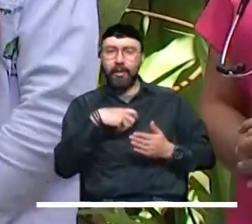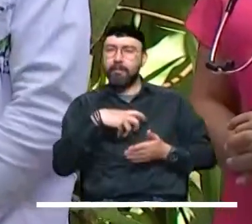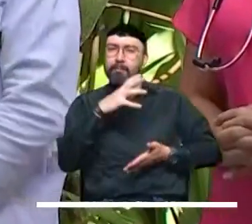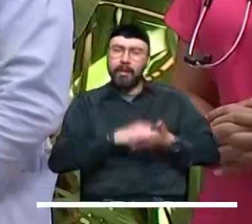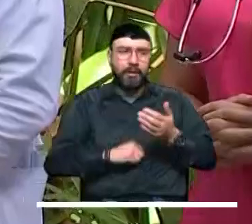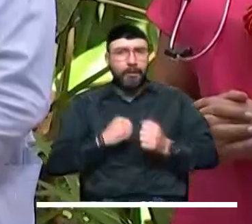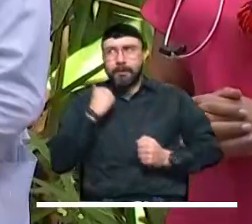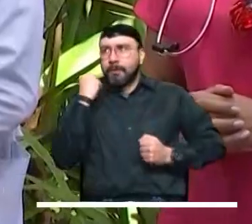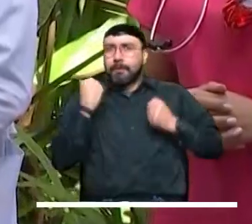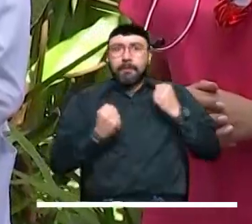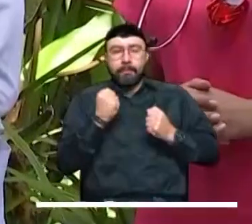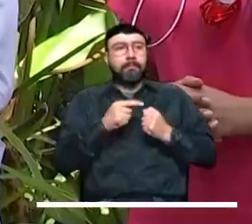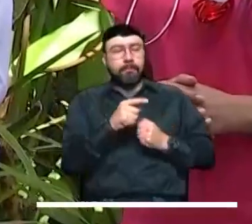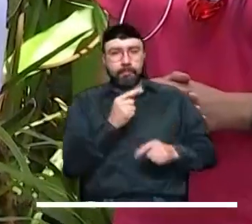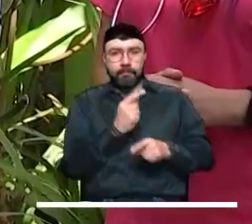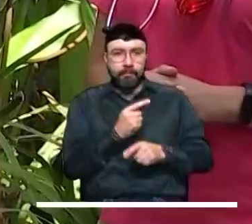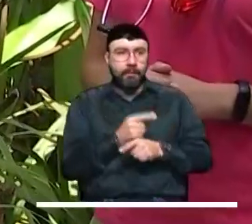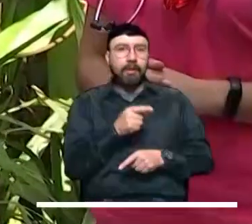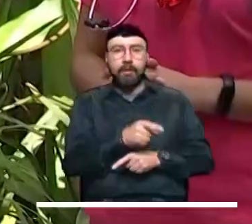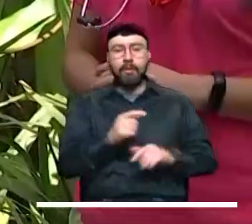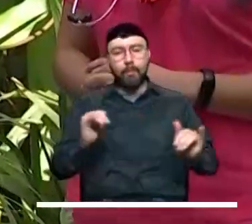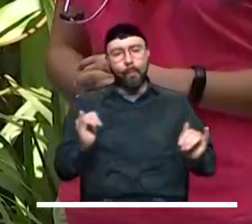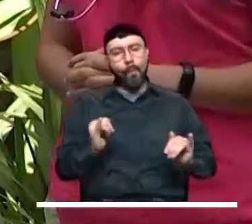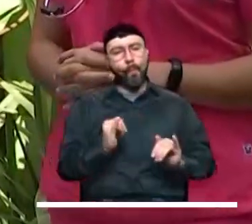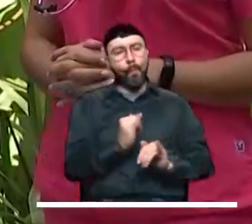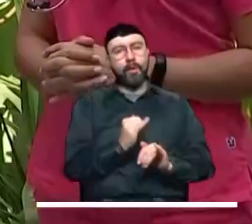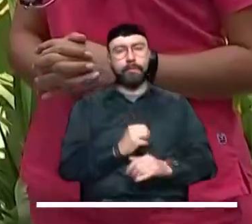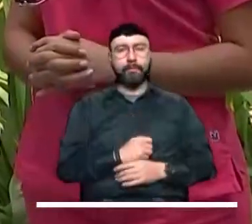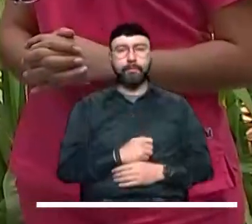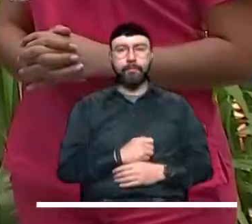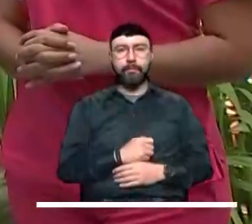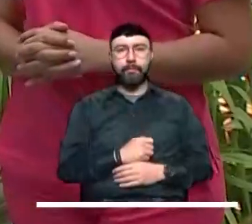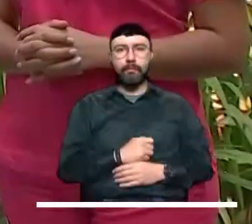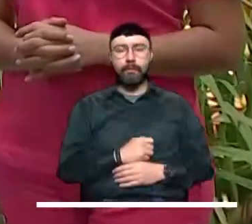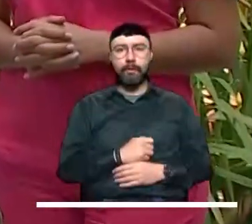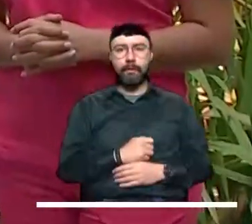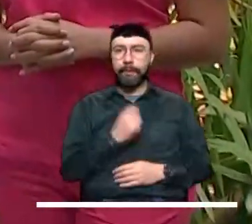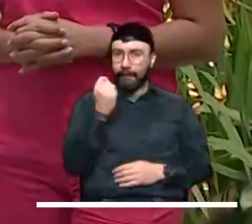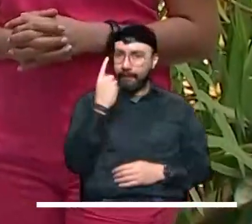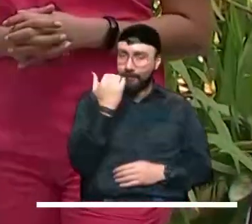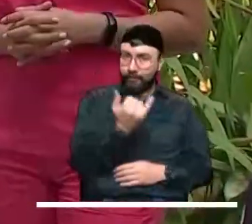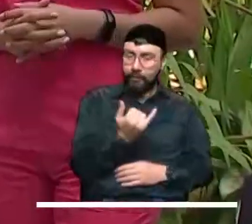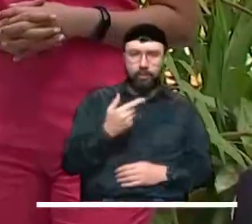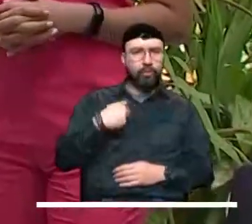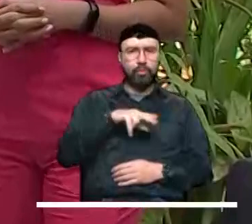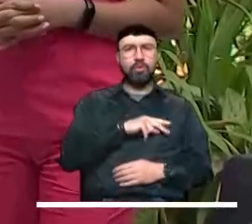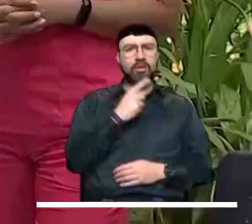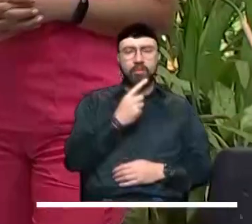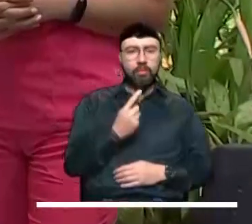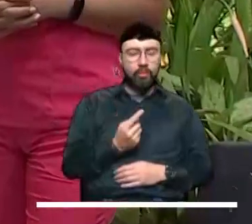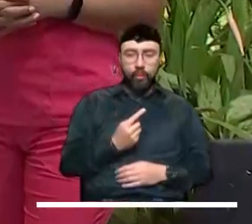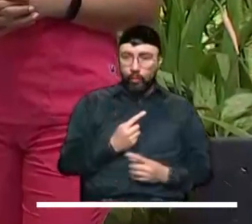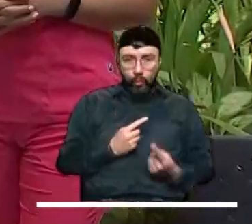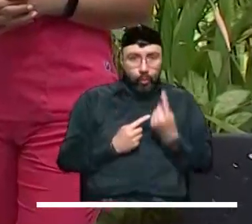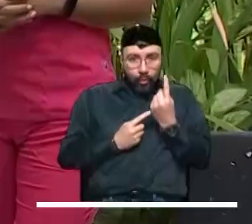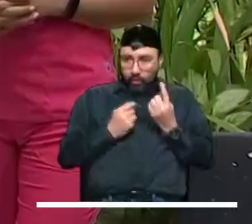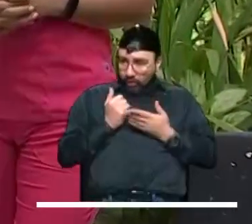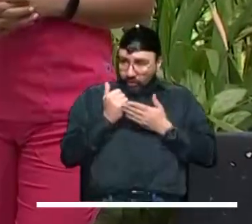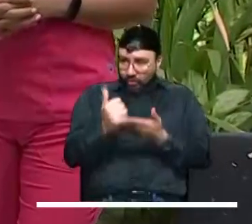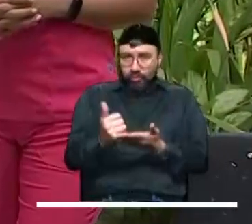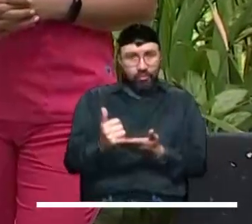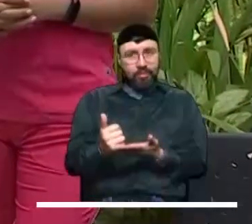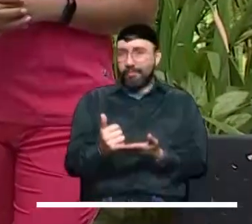ansiedad y por consiguiente vaya mermando de peso, doctor. ¿Entienden ustedes por qué nosotros decimos que una sola golondrina no hace